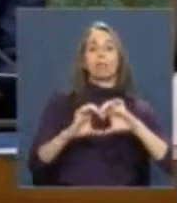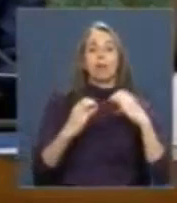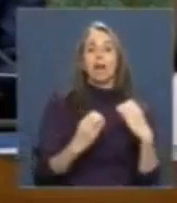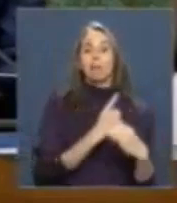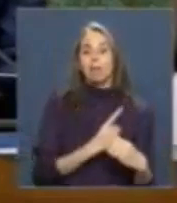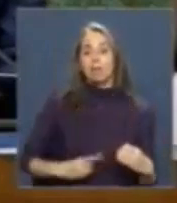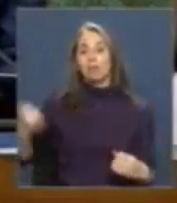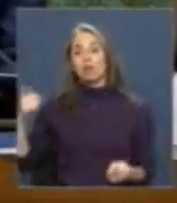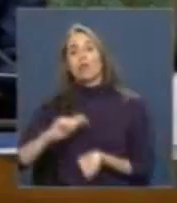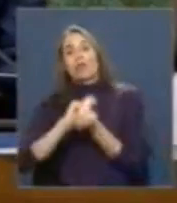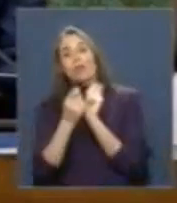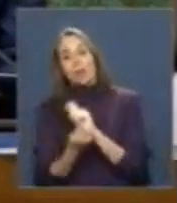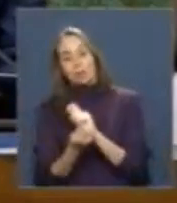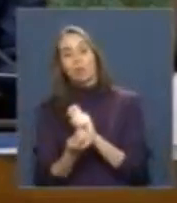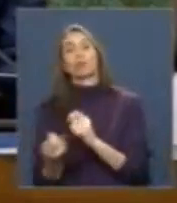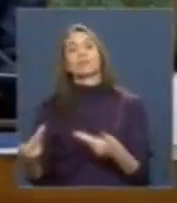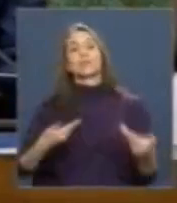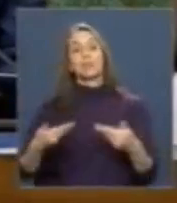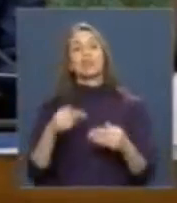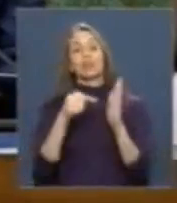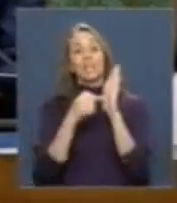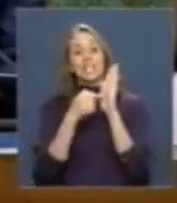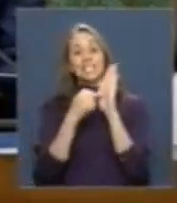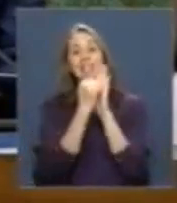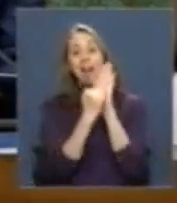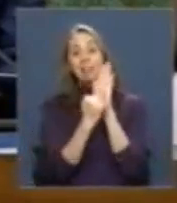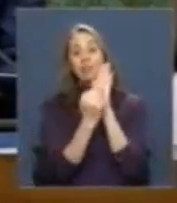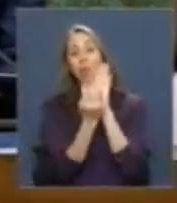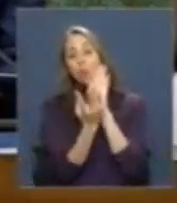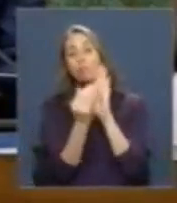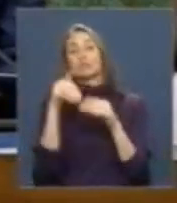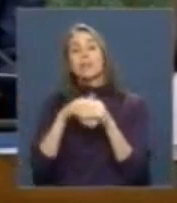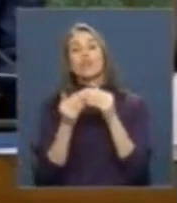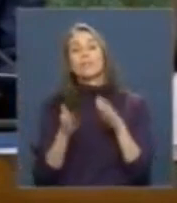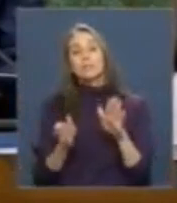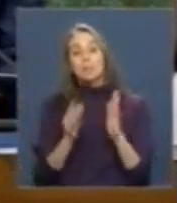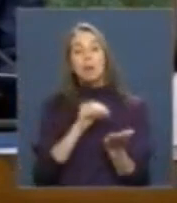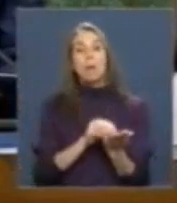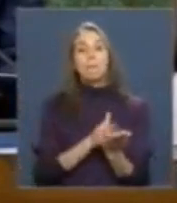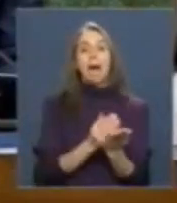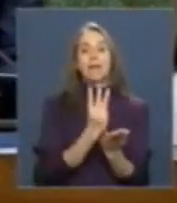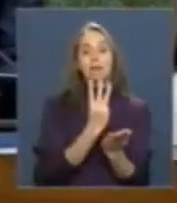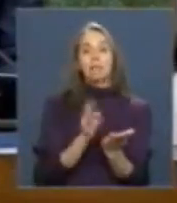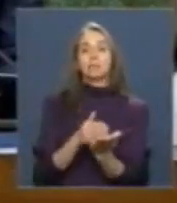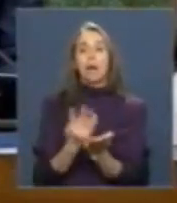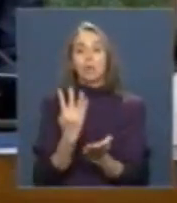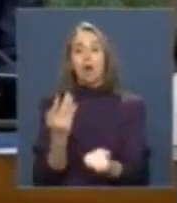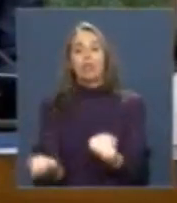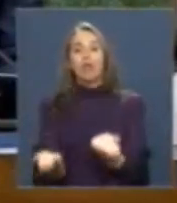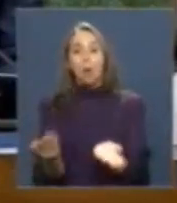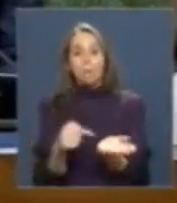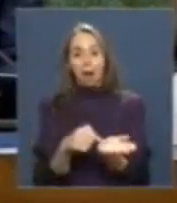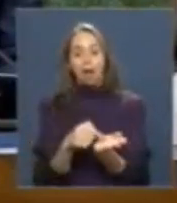cuya votación separada ha sido solicitada que consta en las páginas 3 y 4 del comparado y que requiere para su aprobación el